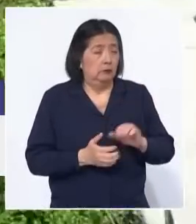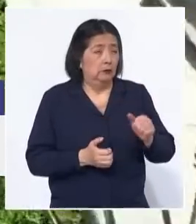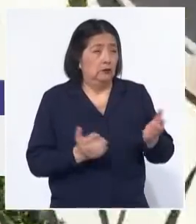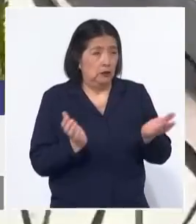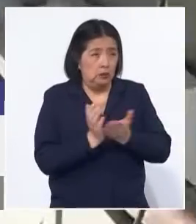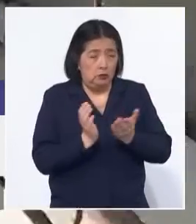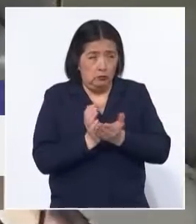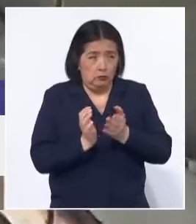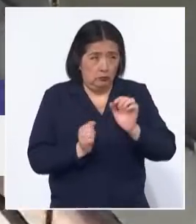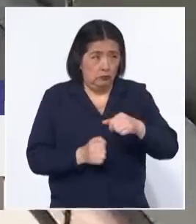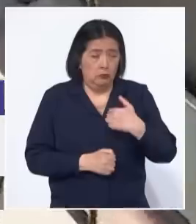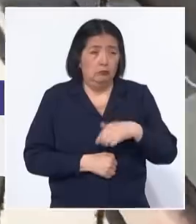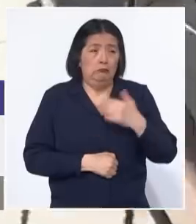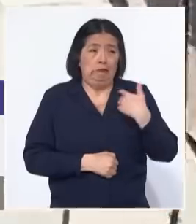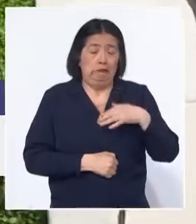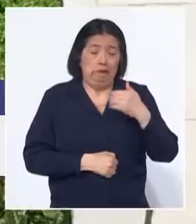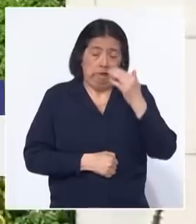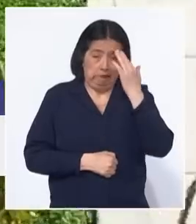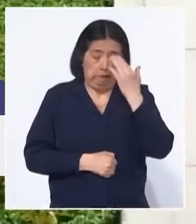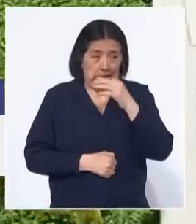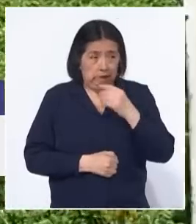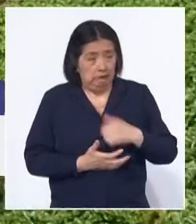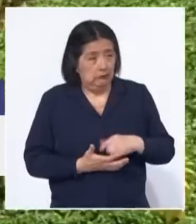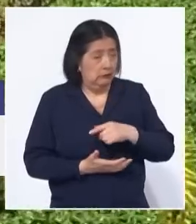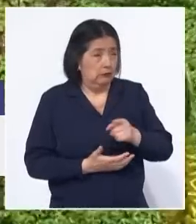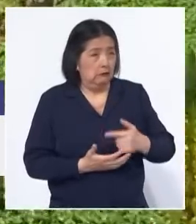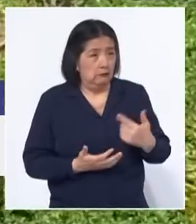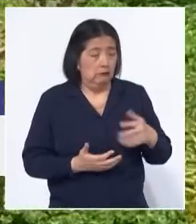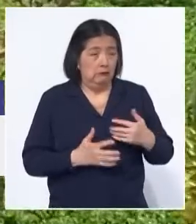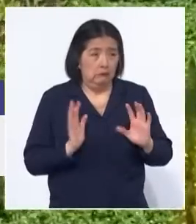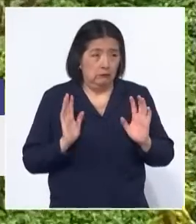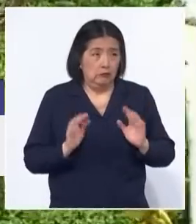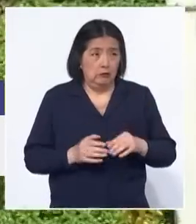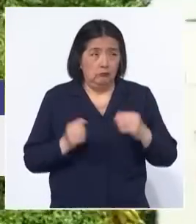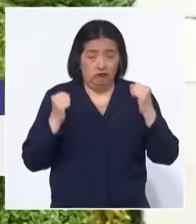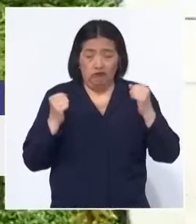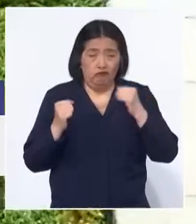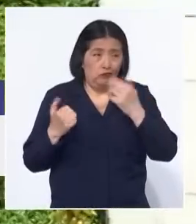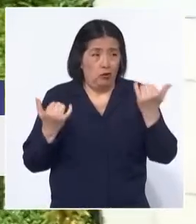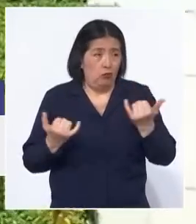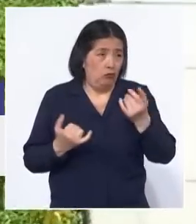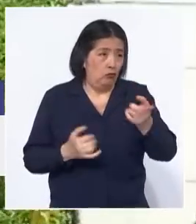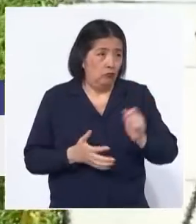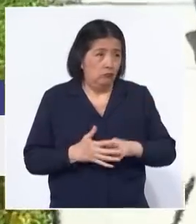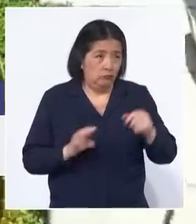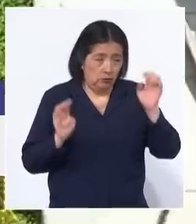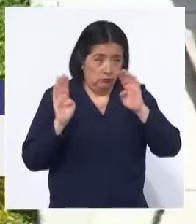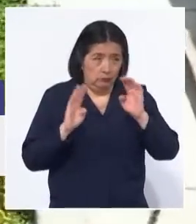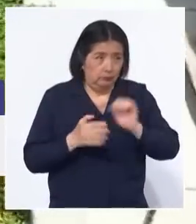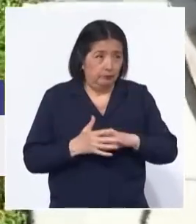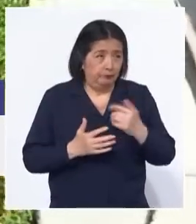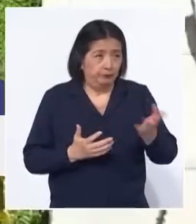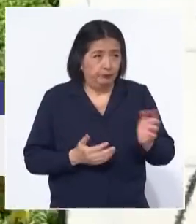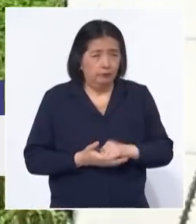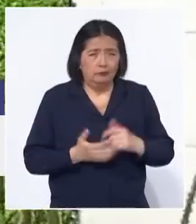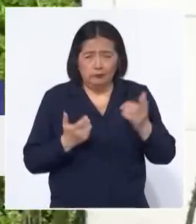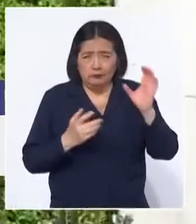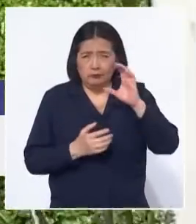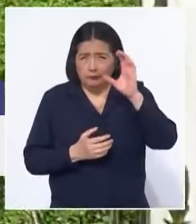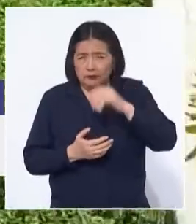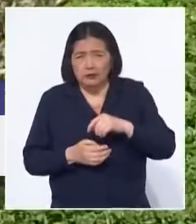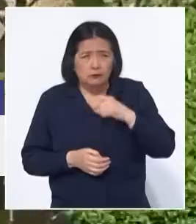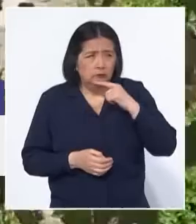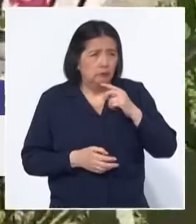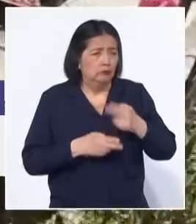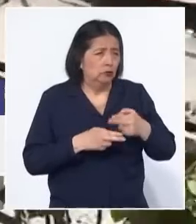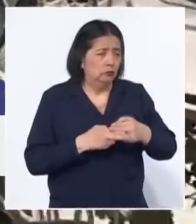del colegio que han sabido sobre esta circunstancia y están haciendo una suerte de plantón el día de hoy, preocupados para poder intentar buscar a Valeria.